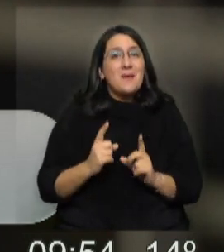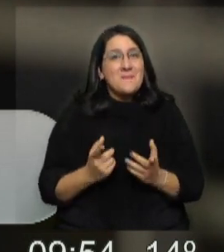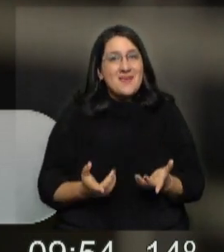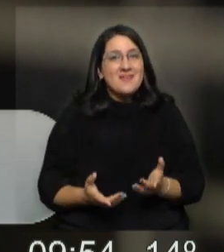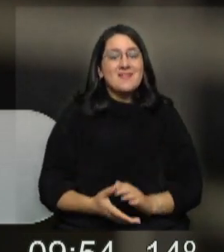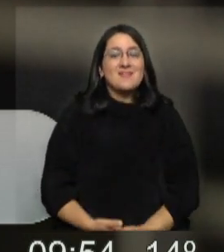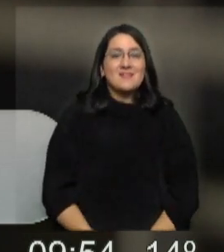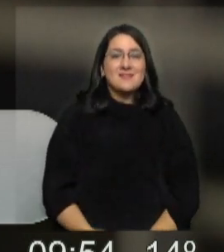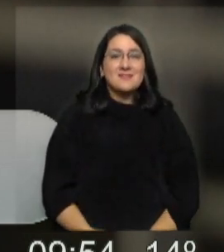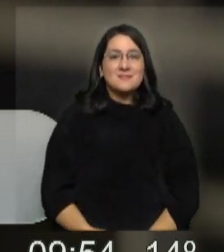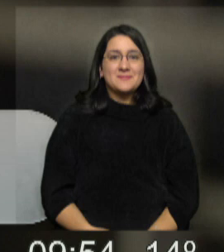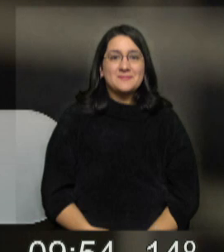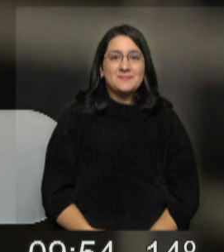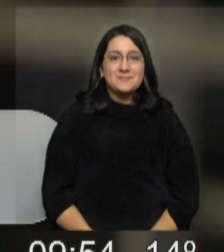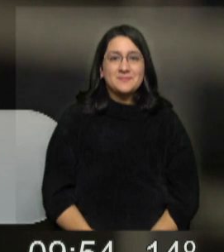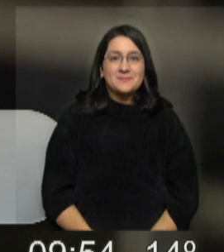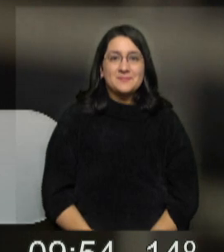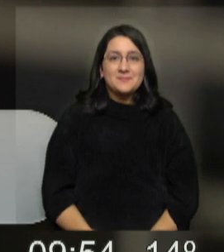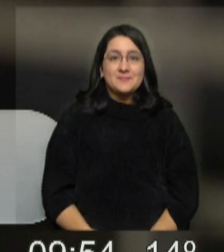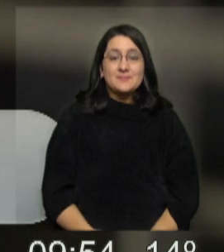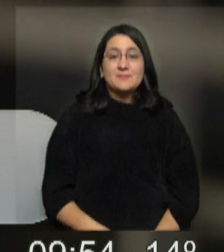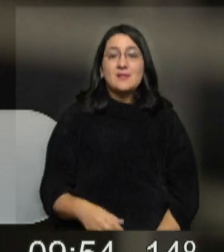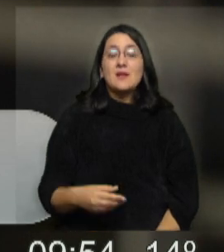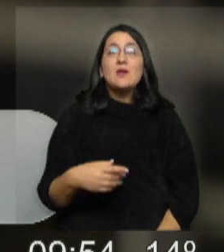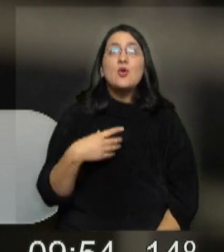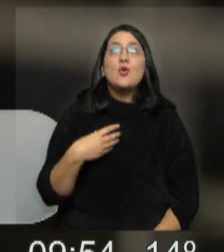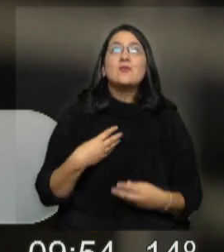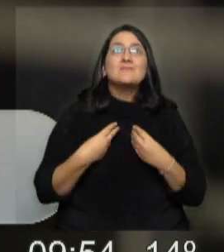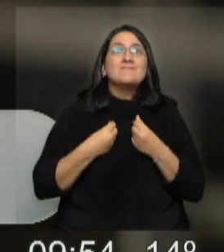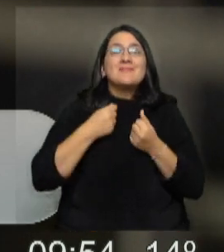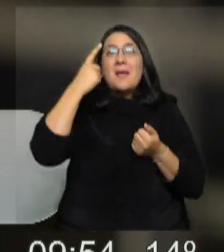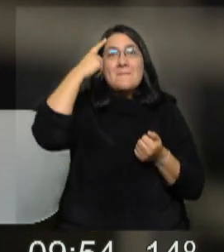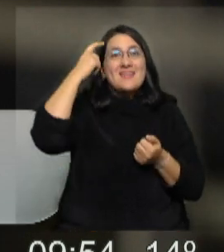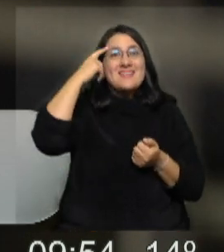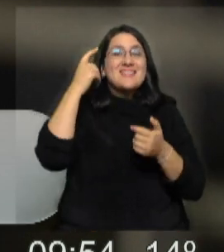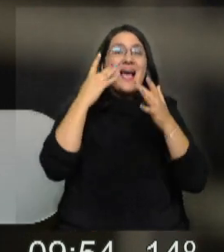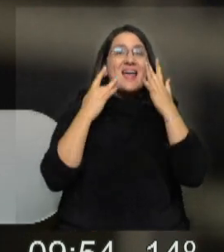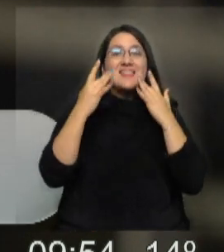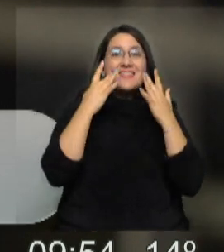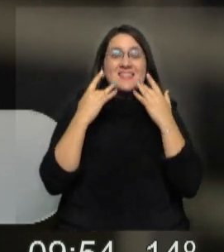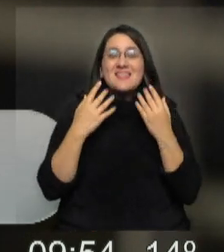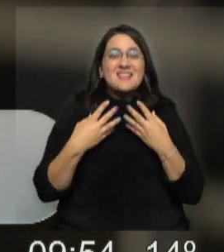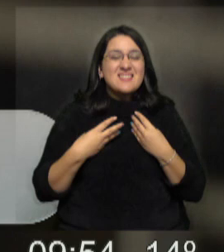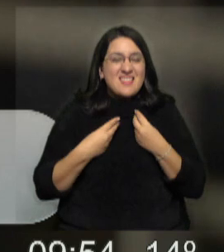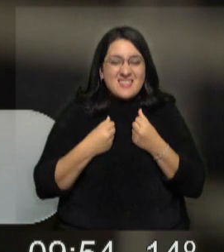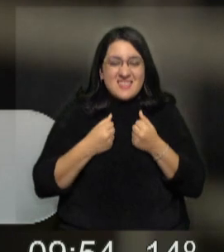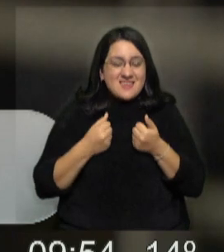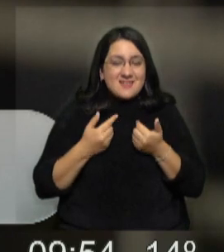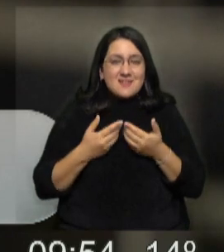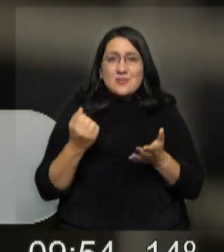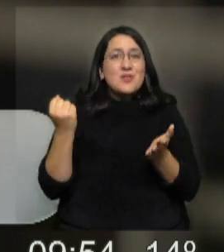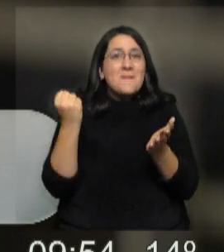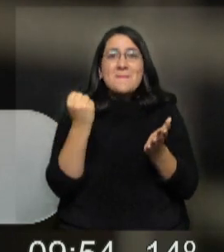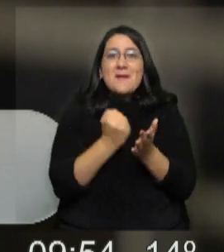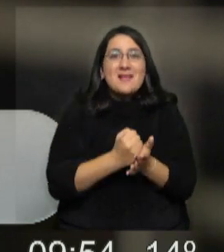frente de esos espacios. Lo vivencial, la experiencia artística vivencial es algo que te marca para